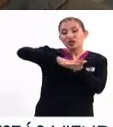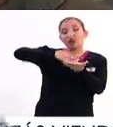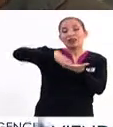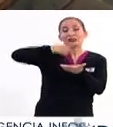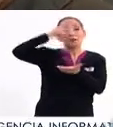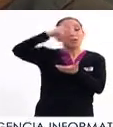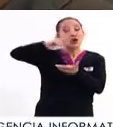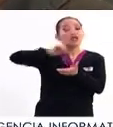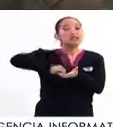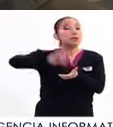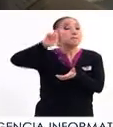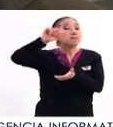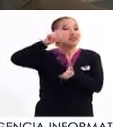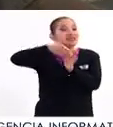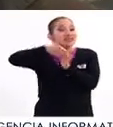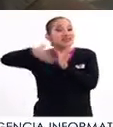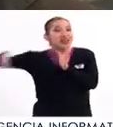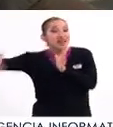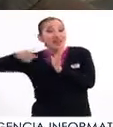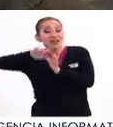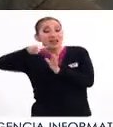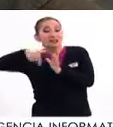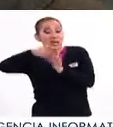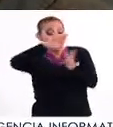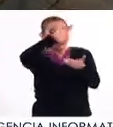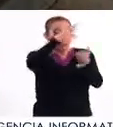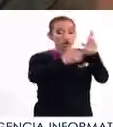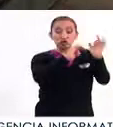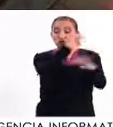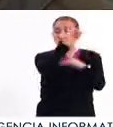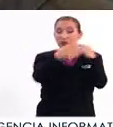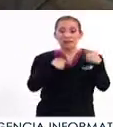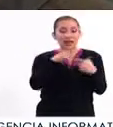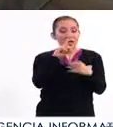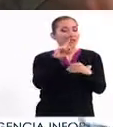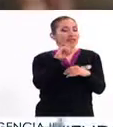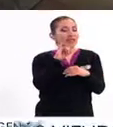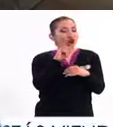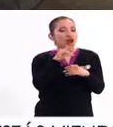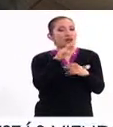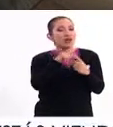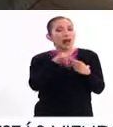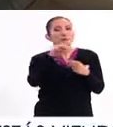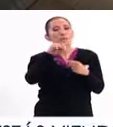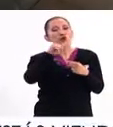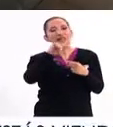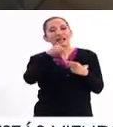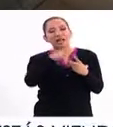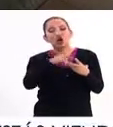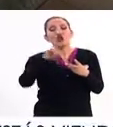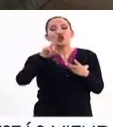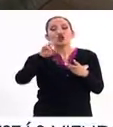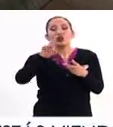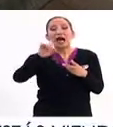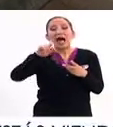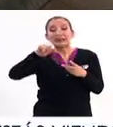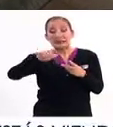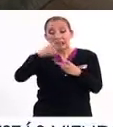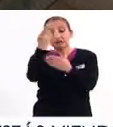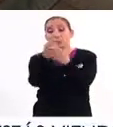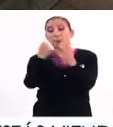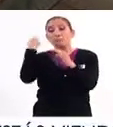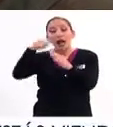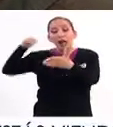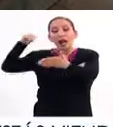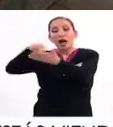el doctor, hicieron ilustraciones para libros. O sea, ellos se bajaron toda de su pedestal de artistas y se pusieron a hacer algo